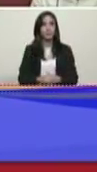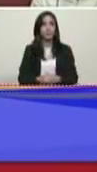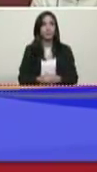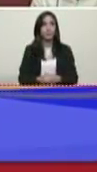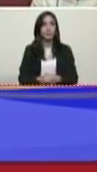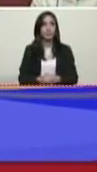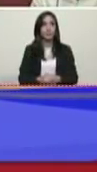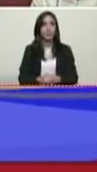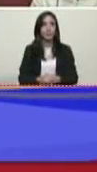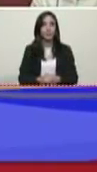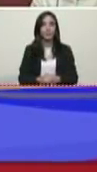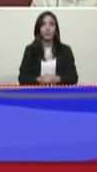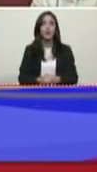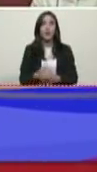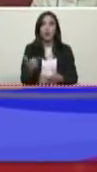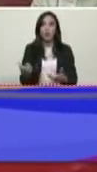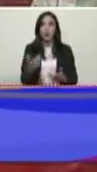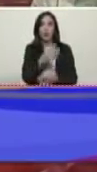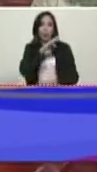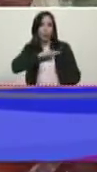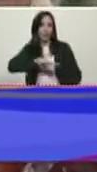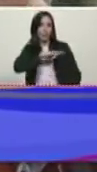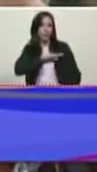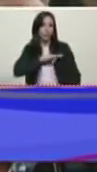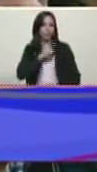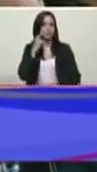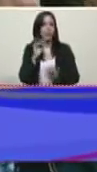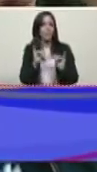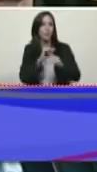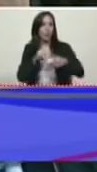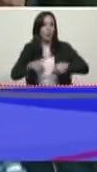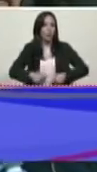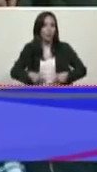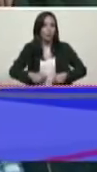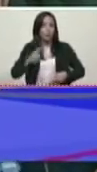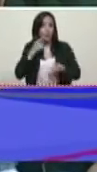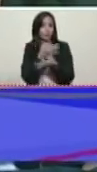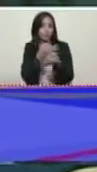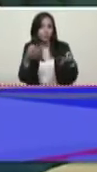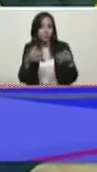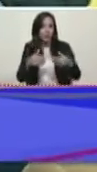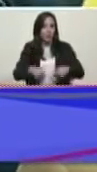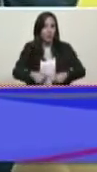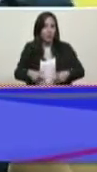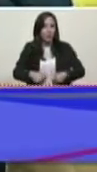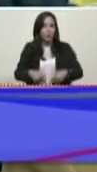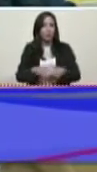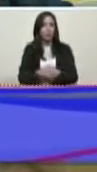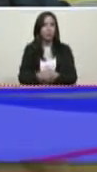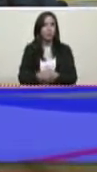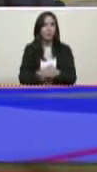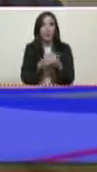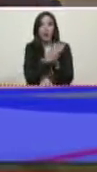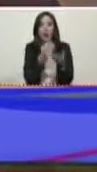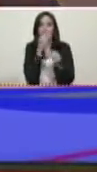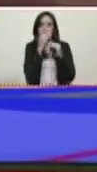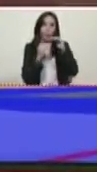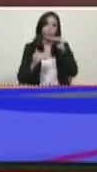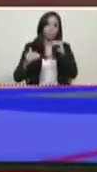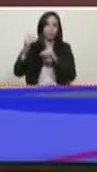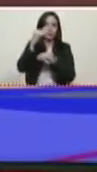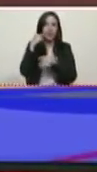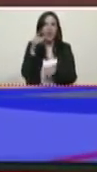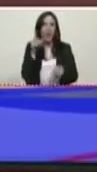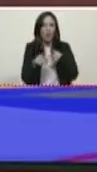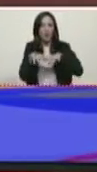y debe quedar claro que es una misión o sea que es un esfuerzo extraordinario pasarle por encima a la burocracia